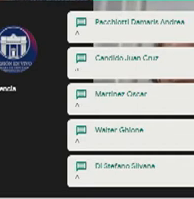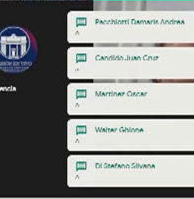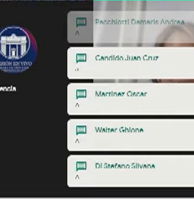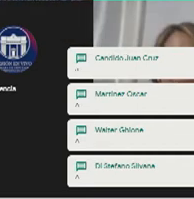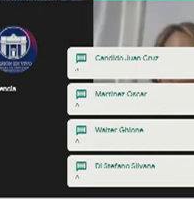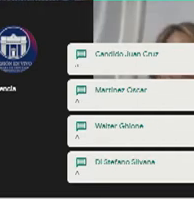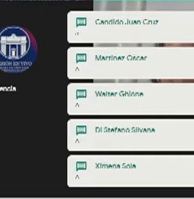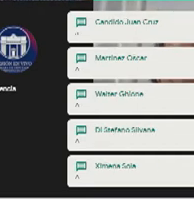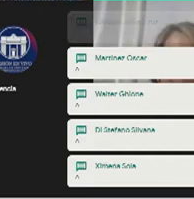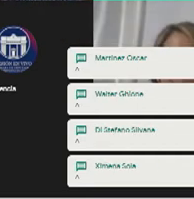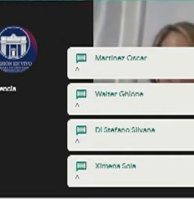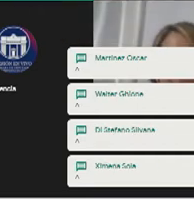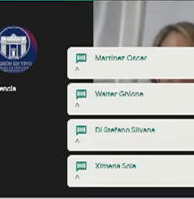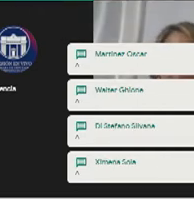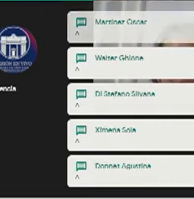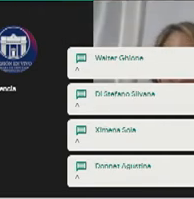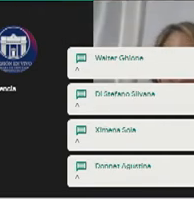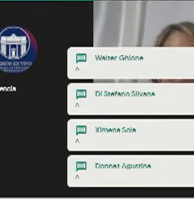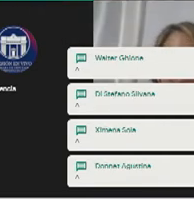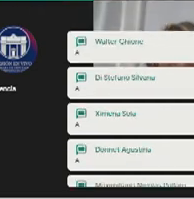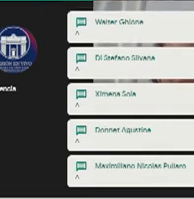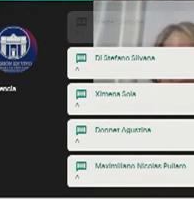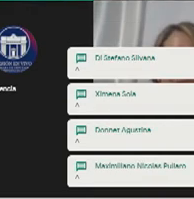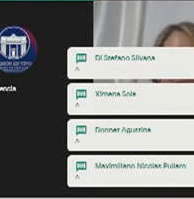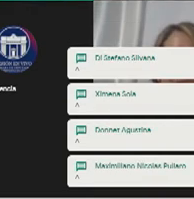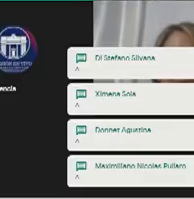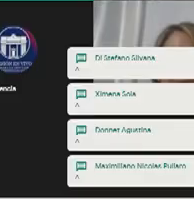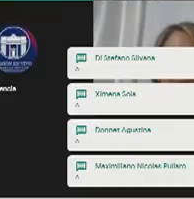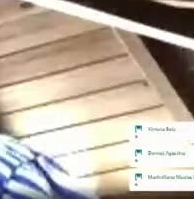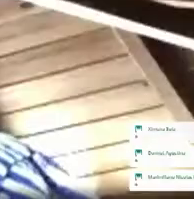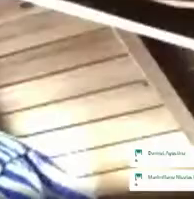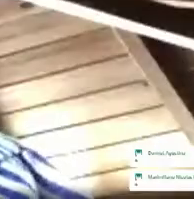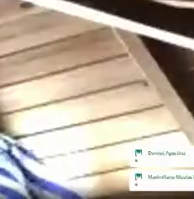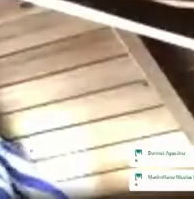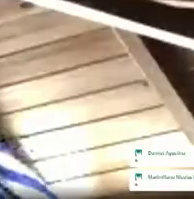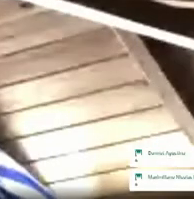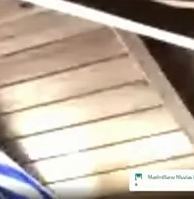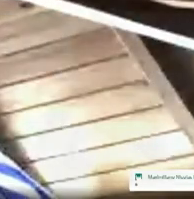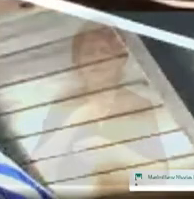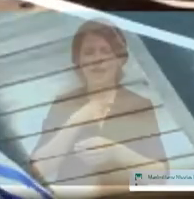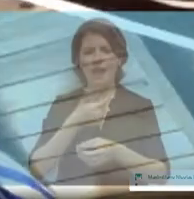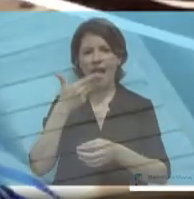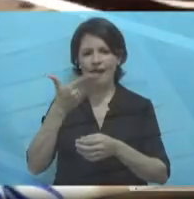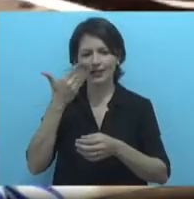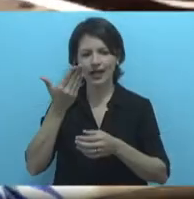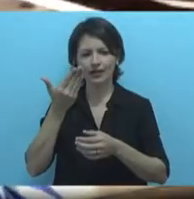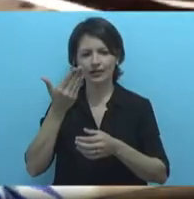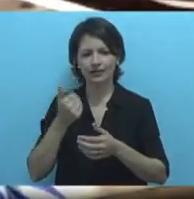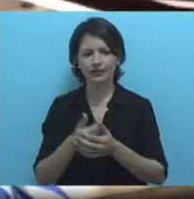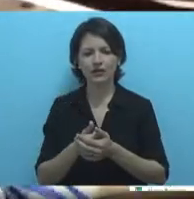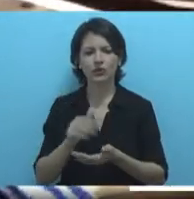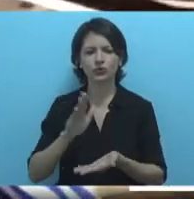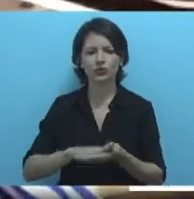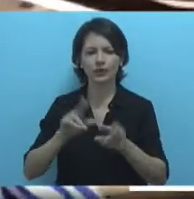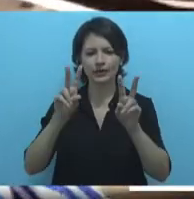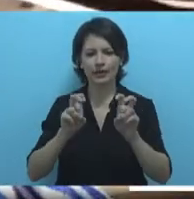y gracias señor presidente de la palabra yo en realidad había leído para la aprobación de la ley que tiene que ver con el cuestionamiento